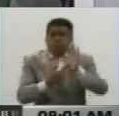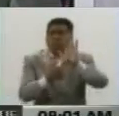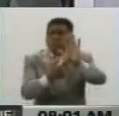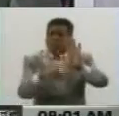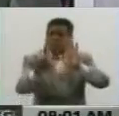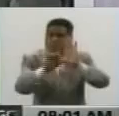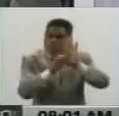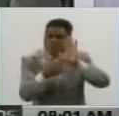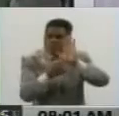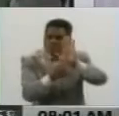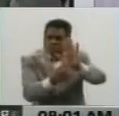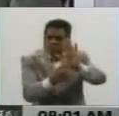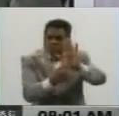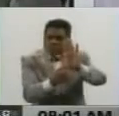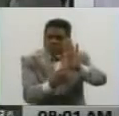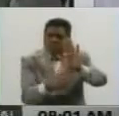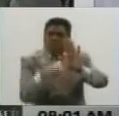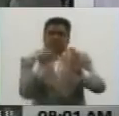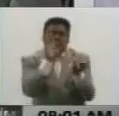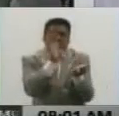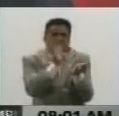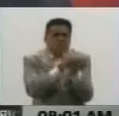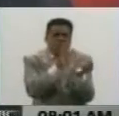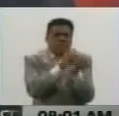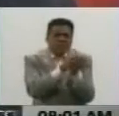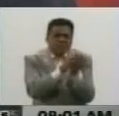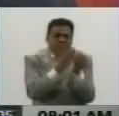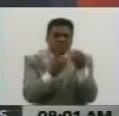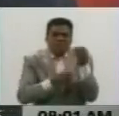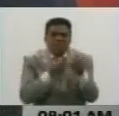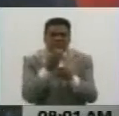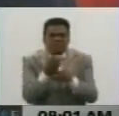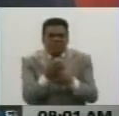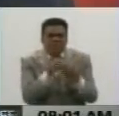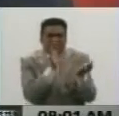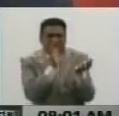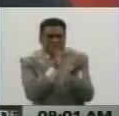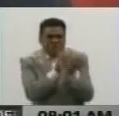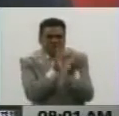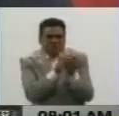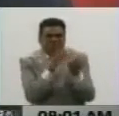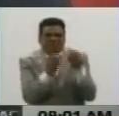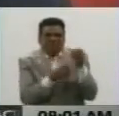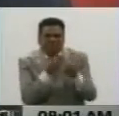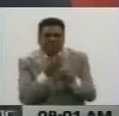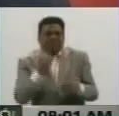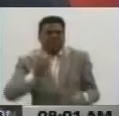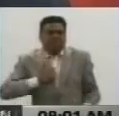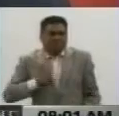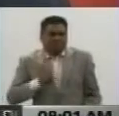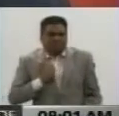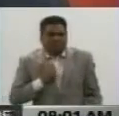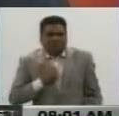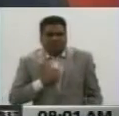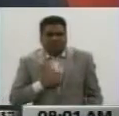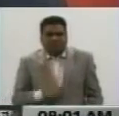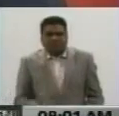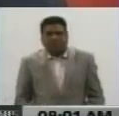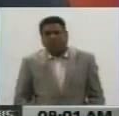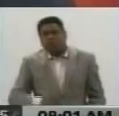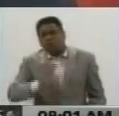Estado venezolano. En el Estado de Nueva Esparta se está desarrollando, bueno, el aprovechamiento del carbonato de